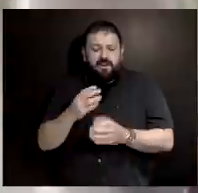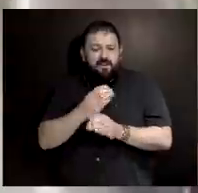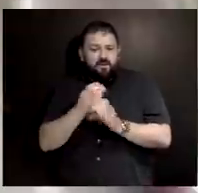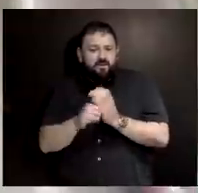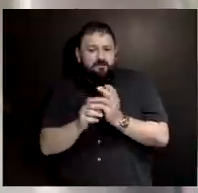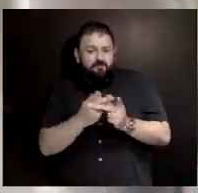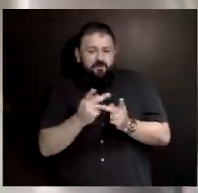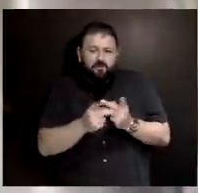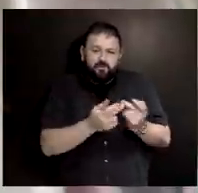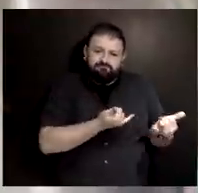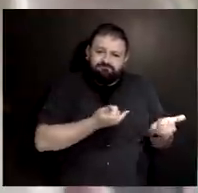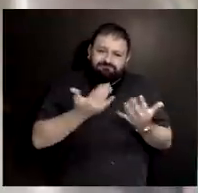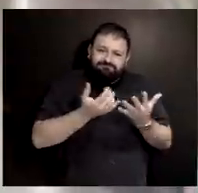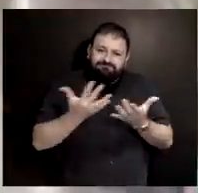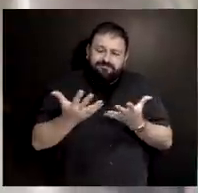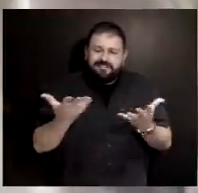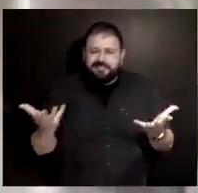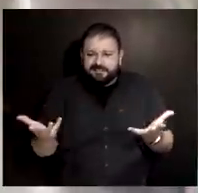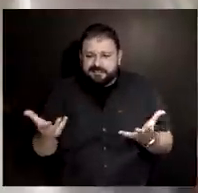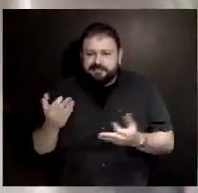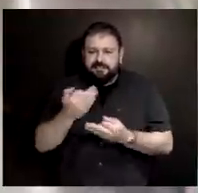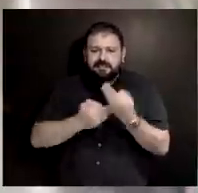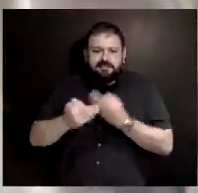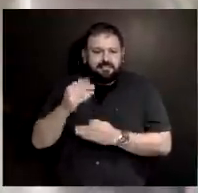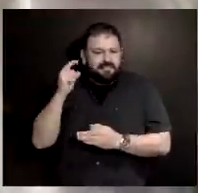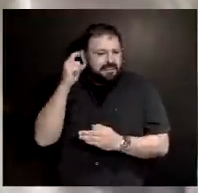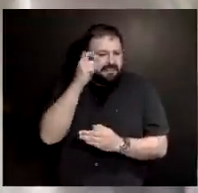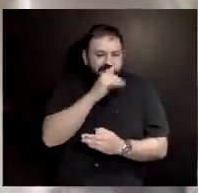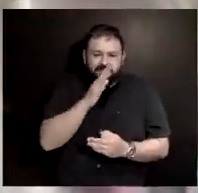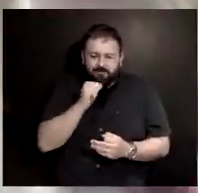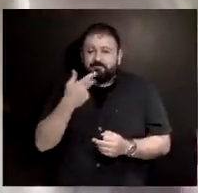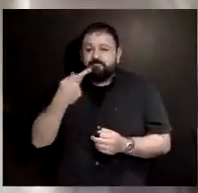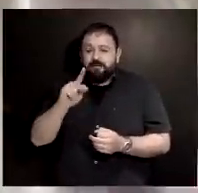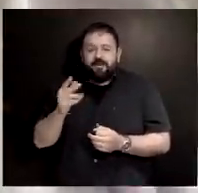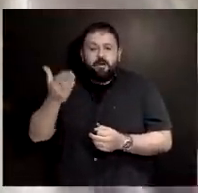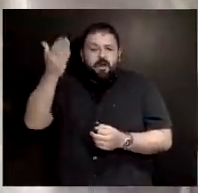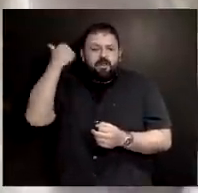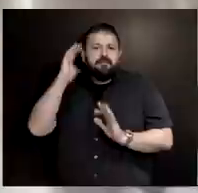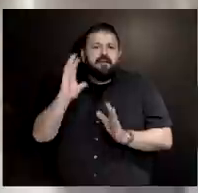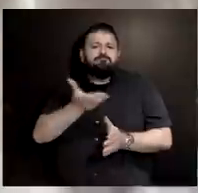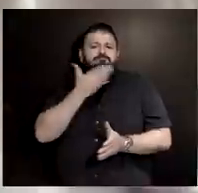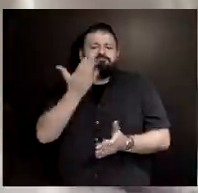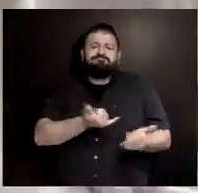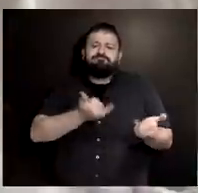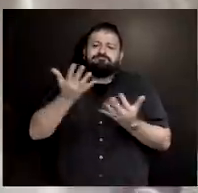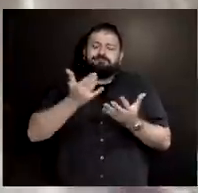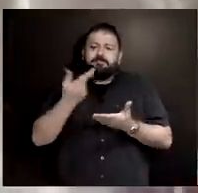y bueno, pues eso nos cambia los planes de lo que normalmente estamos acostumbrados. Para la gente nueva,